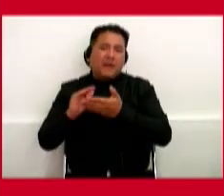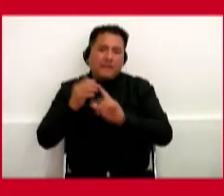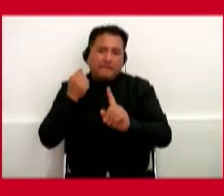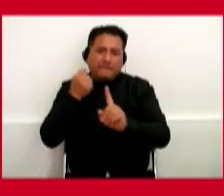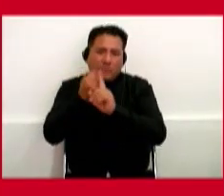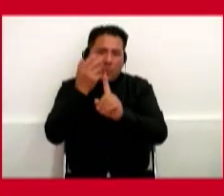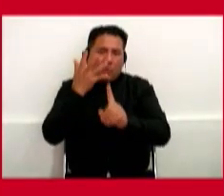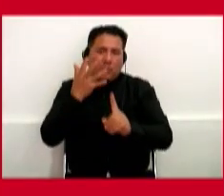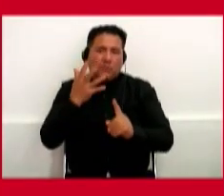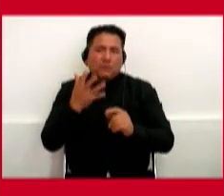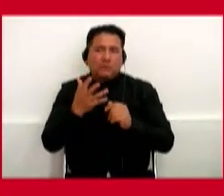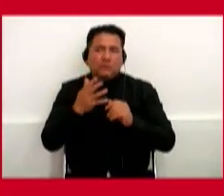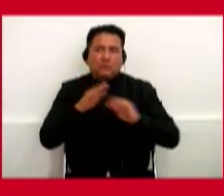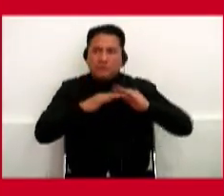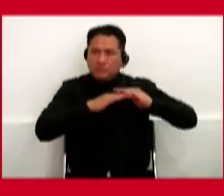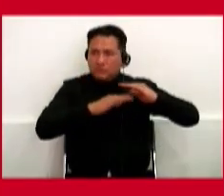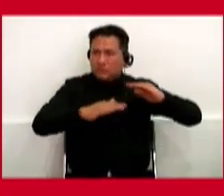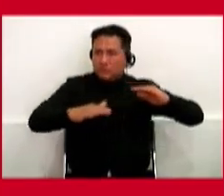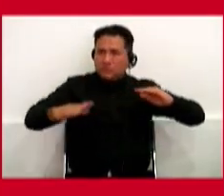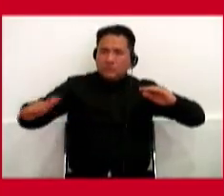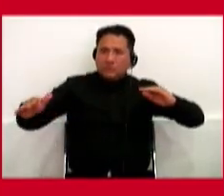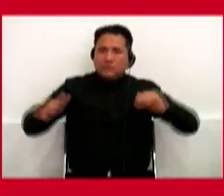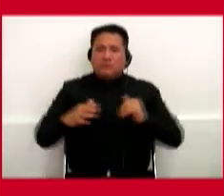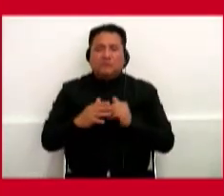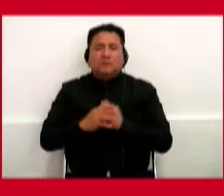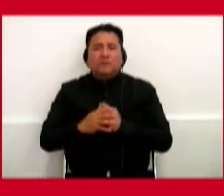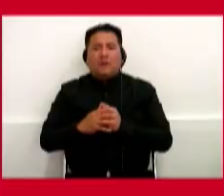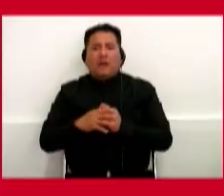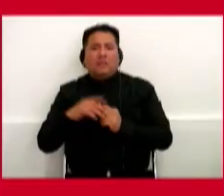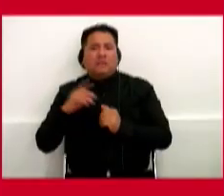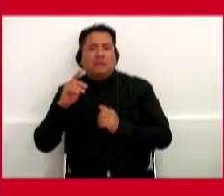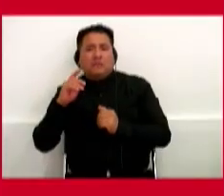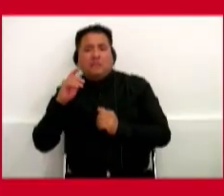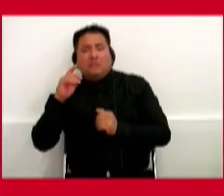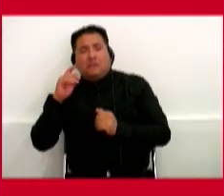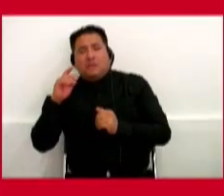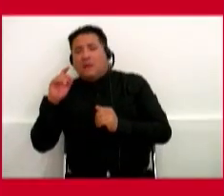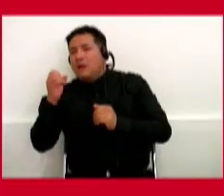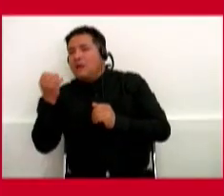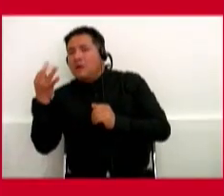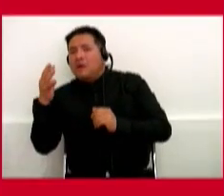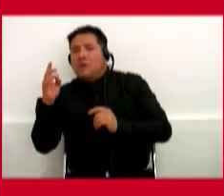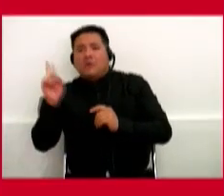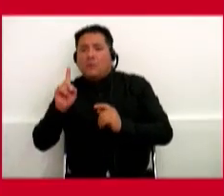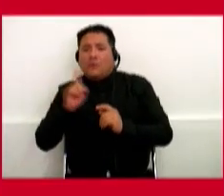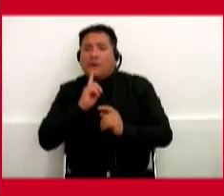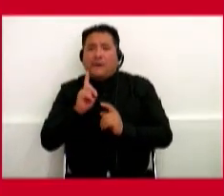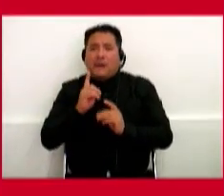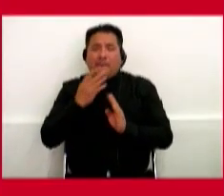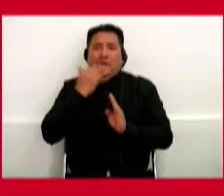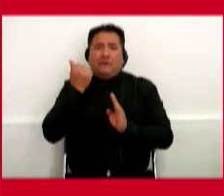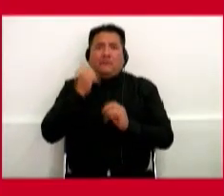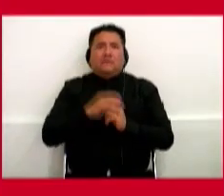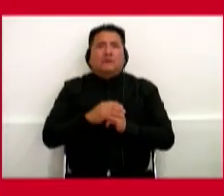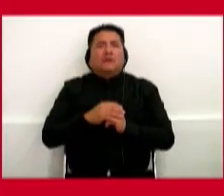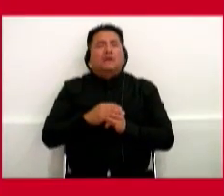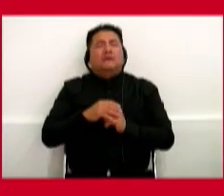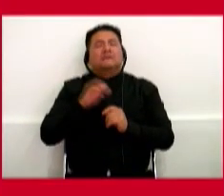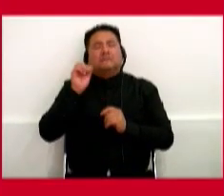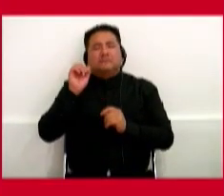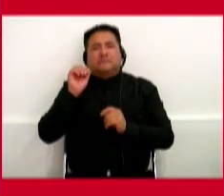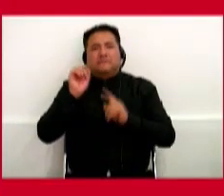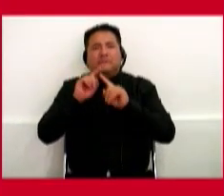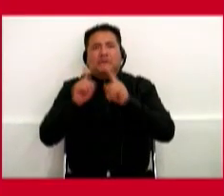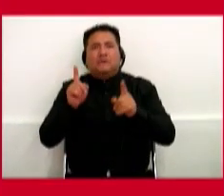la estrategia de underground no era la mejor en términos de lo que veíamos en la lámina anterior, sí para la compañía era la mejor estrategia